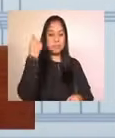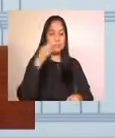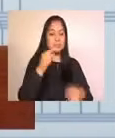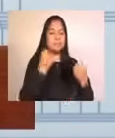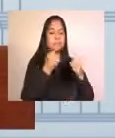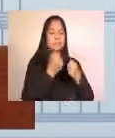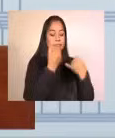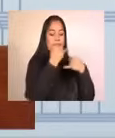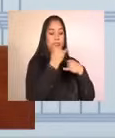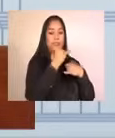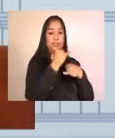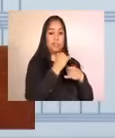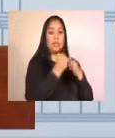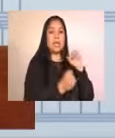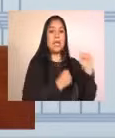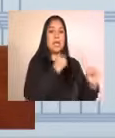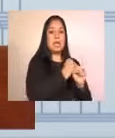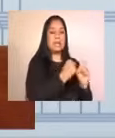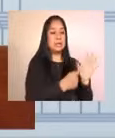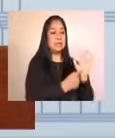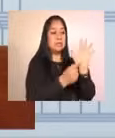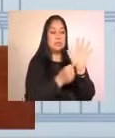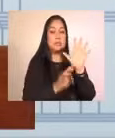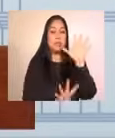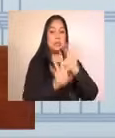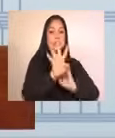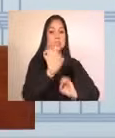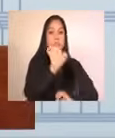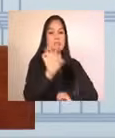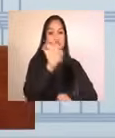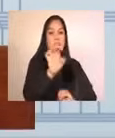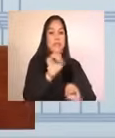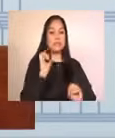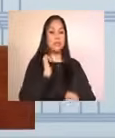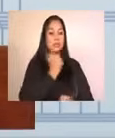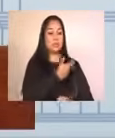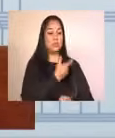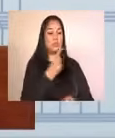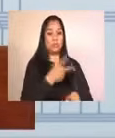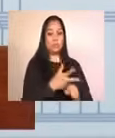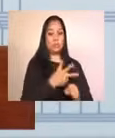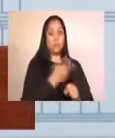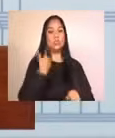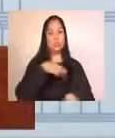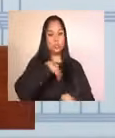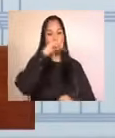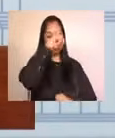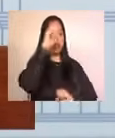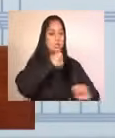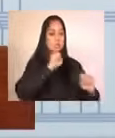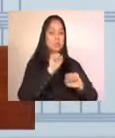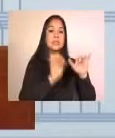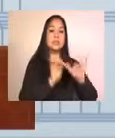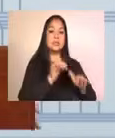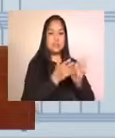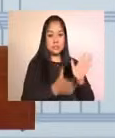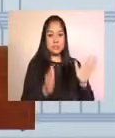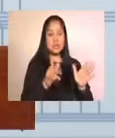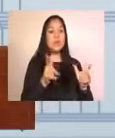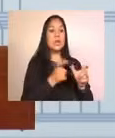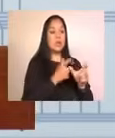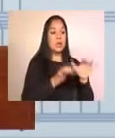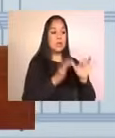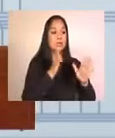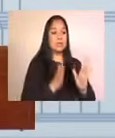informe anual que se presenta el 14 de enero en el Congreso de la República. Hemos estado trabajando de la mano de la CEGEPLAN con el